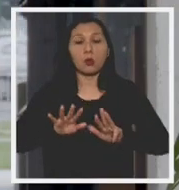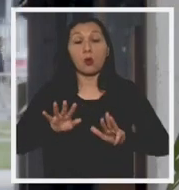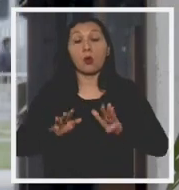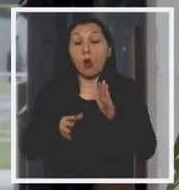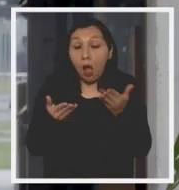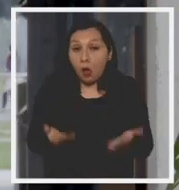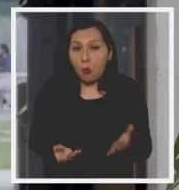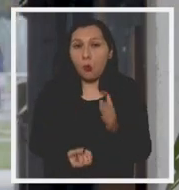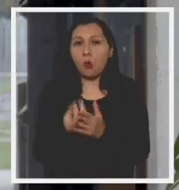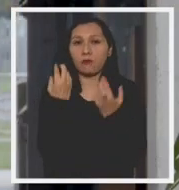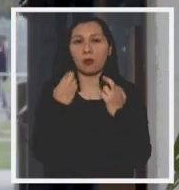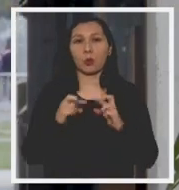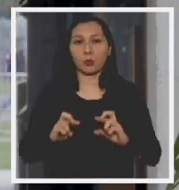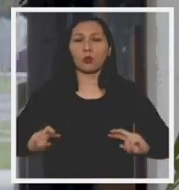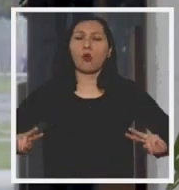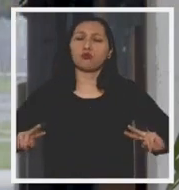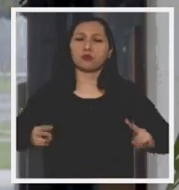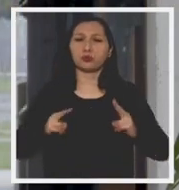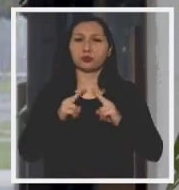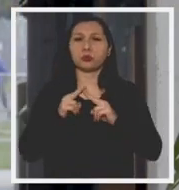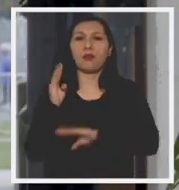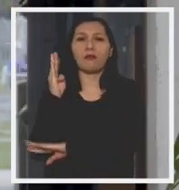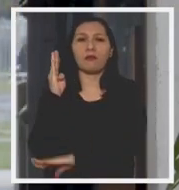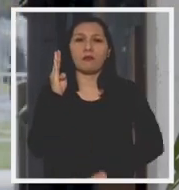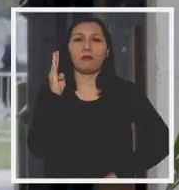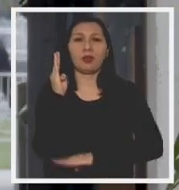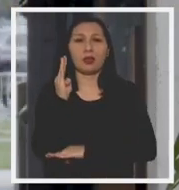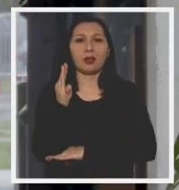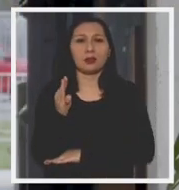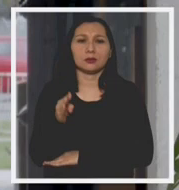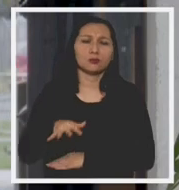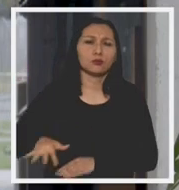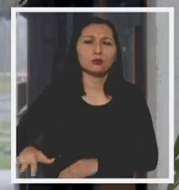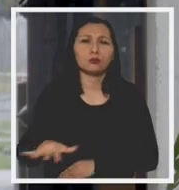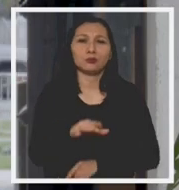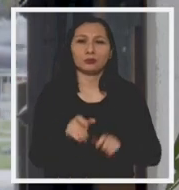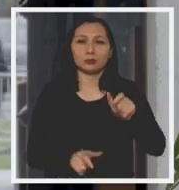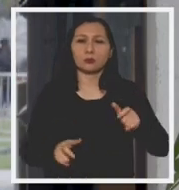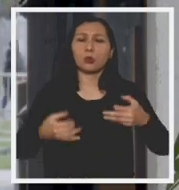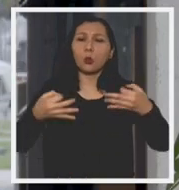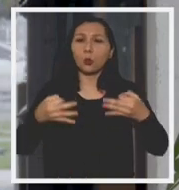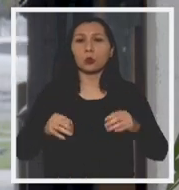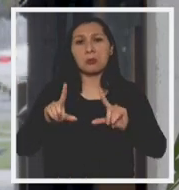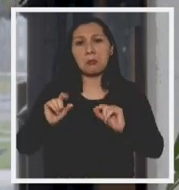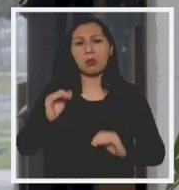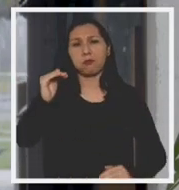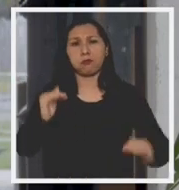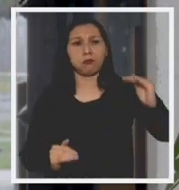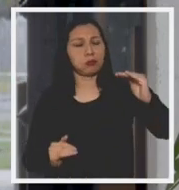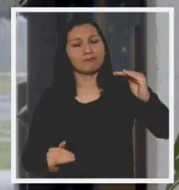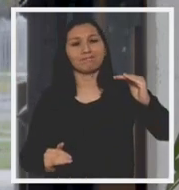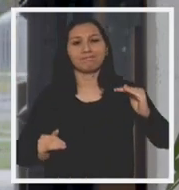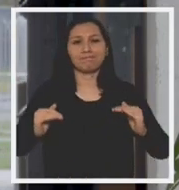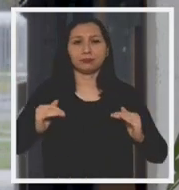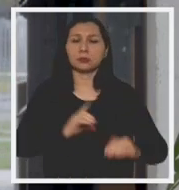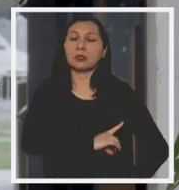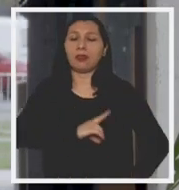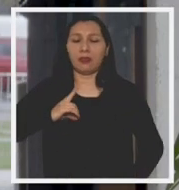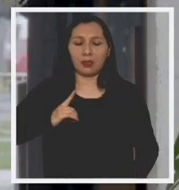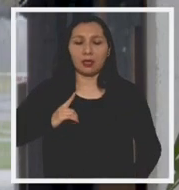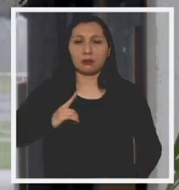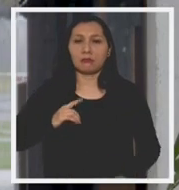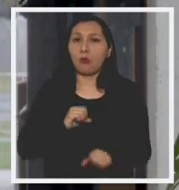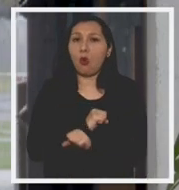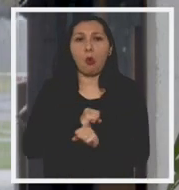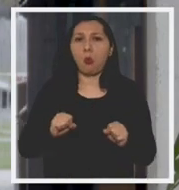nueva oportunidad para construir las bases de una sociedad justa, menos desigual, digna, y